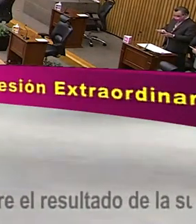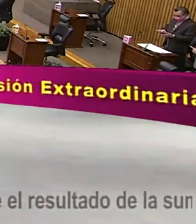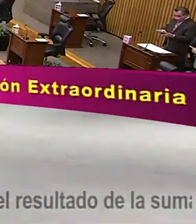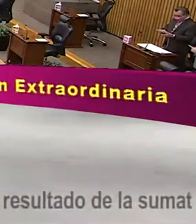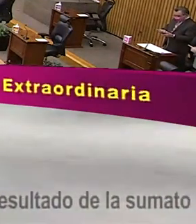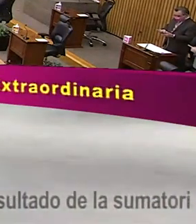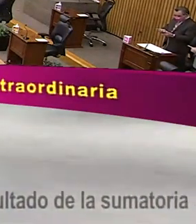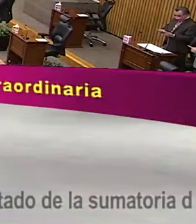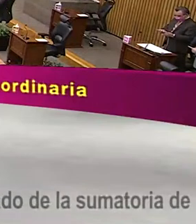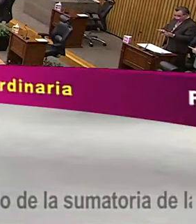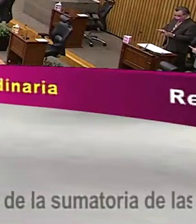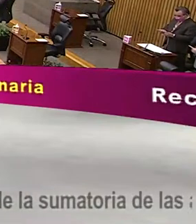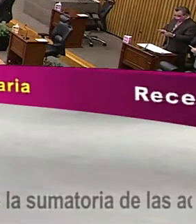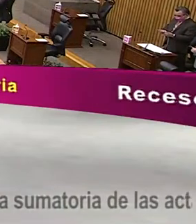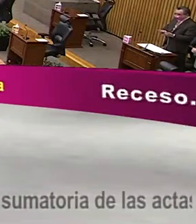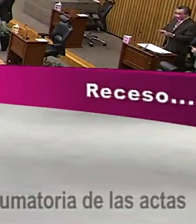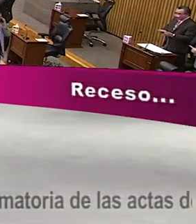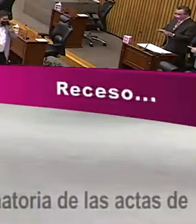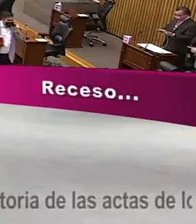x